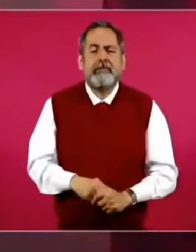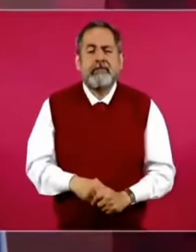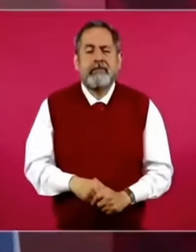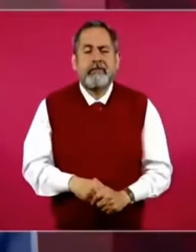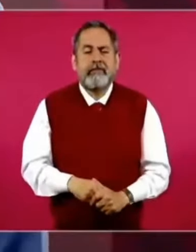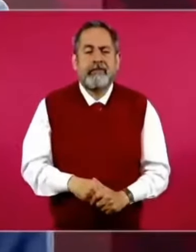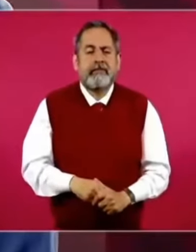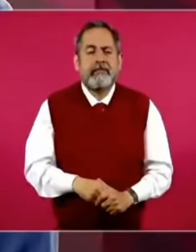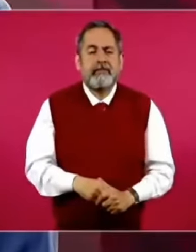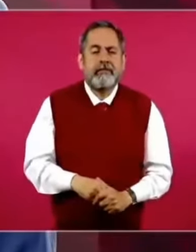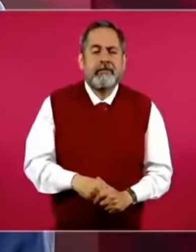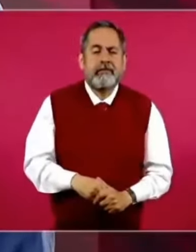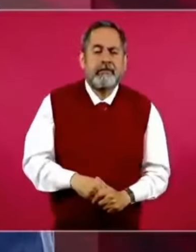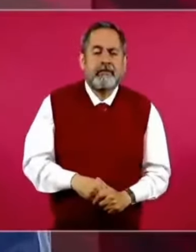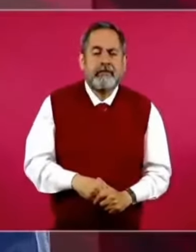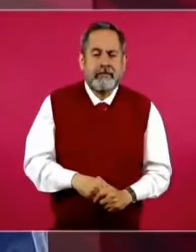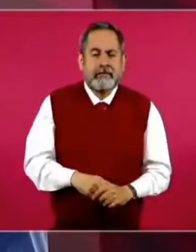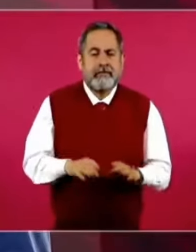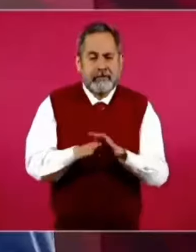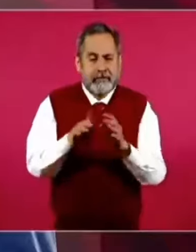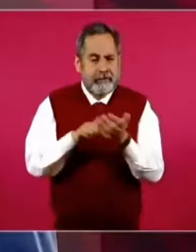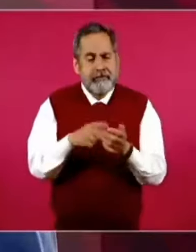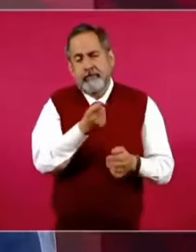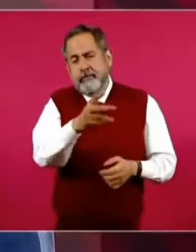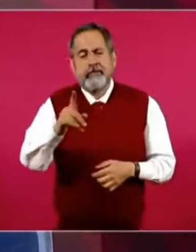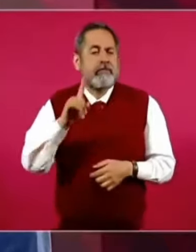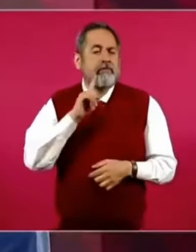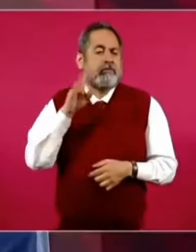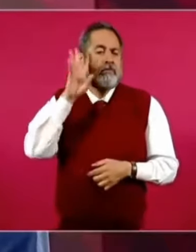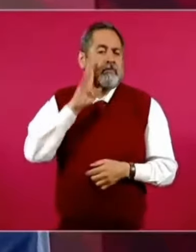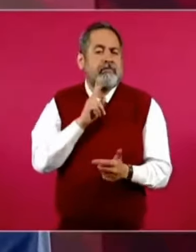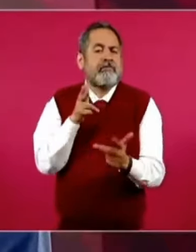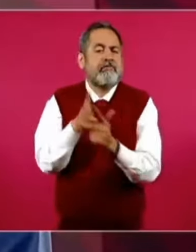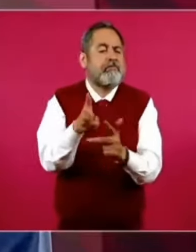desde luego los feminicidios,